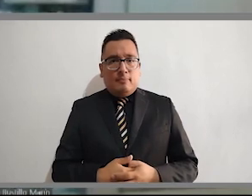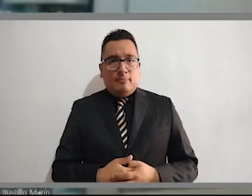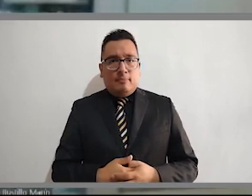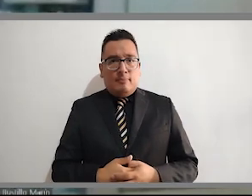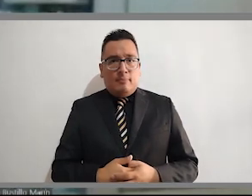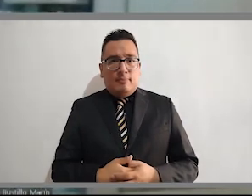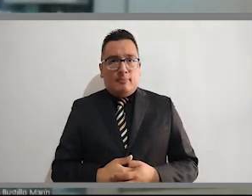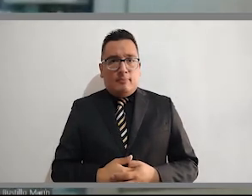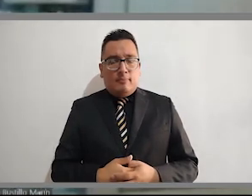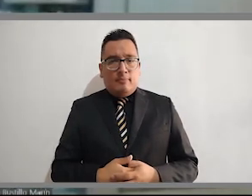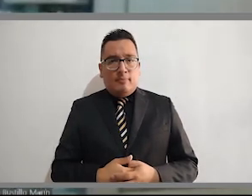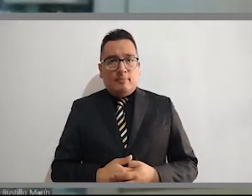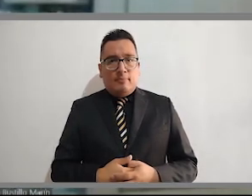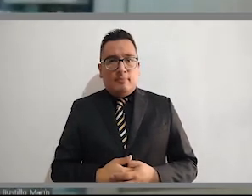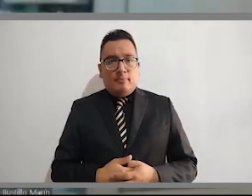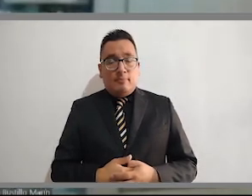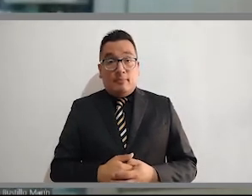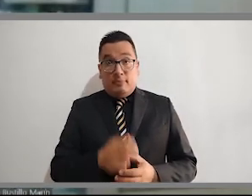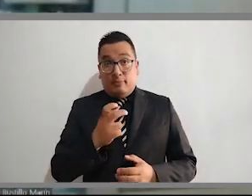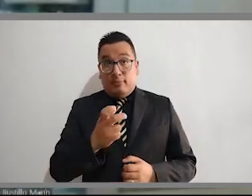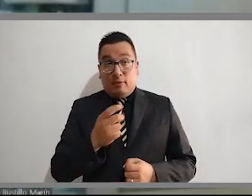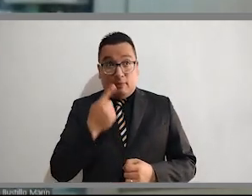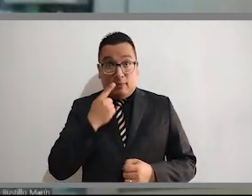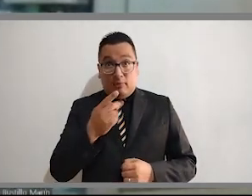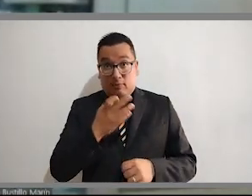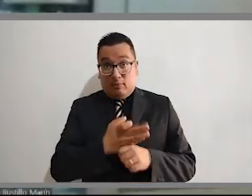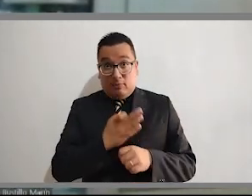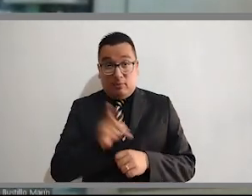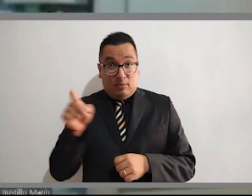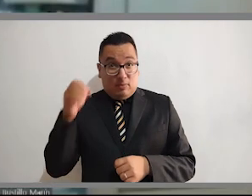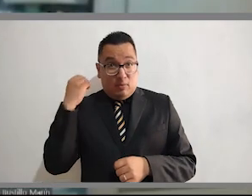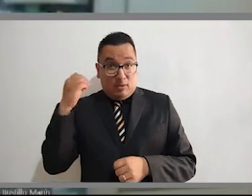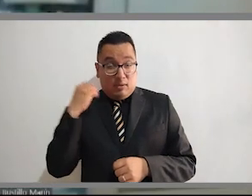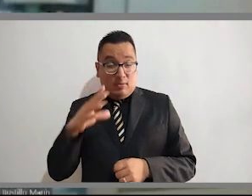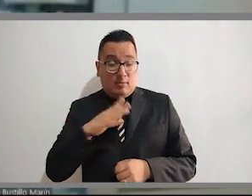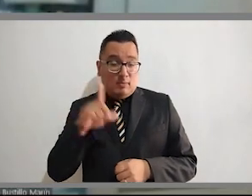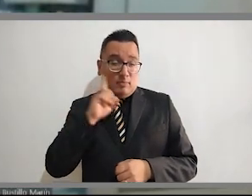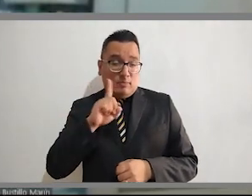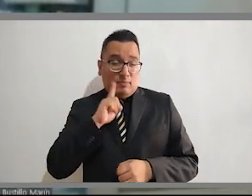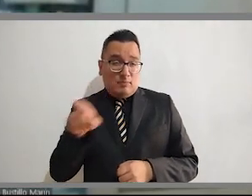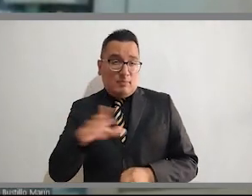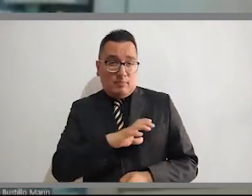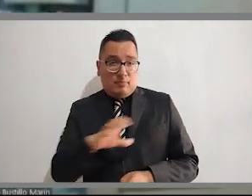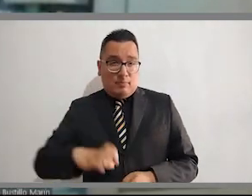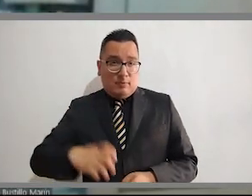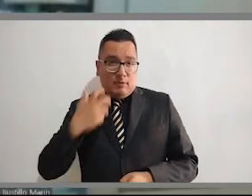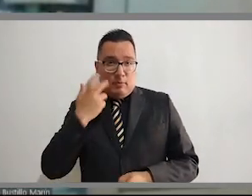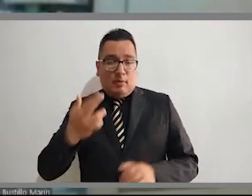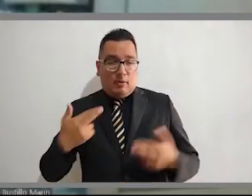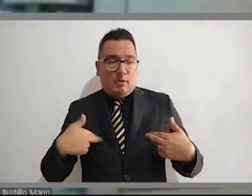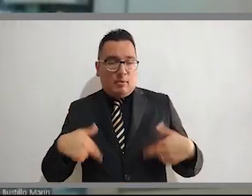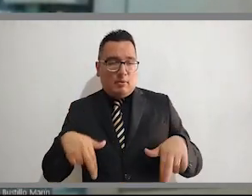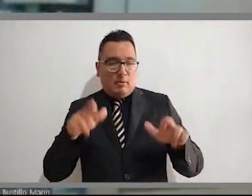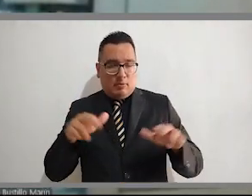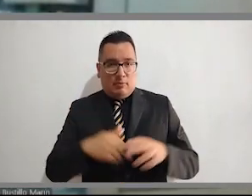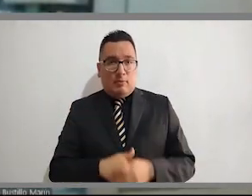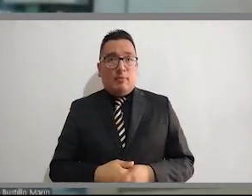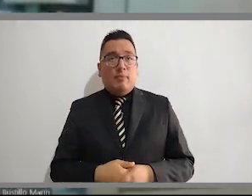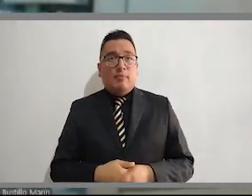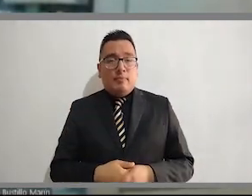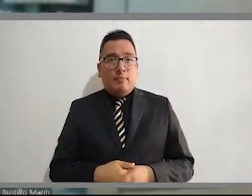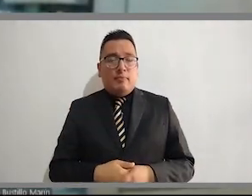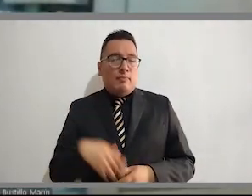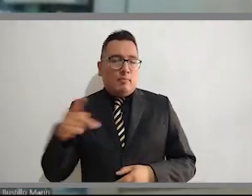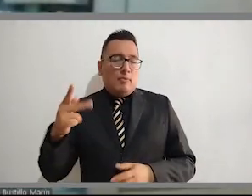Sí, y este es un caso que sucede actualmente en Oaxaca. Una candidata a regidora